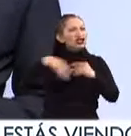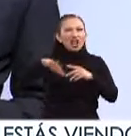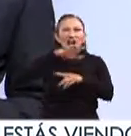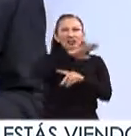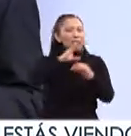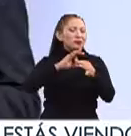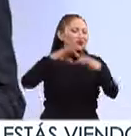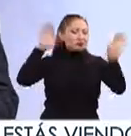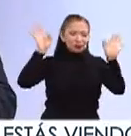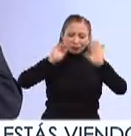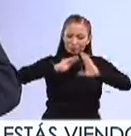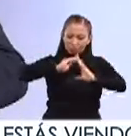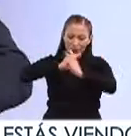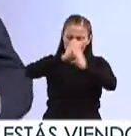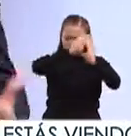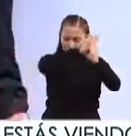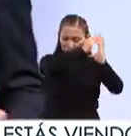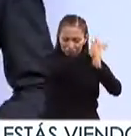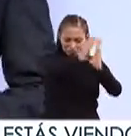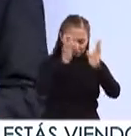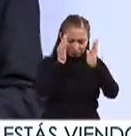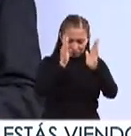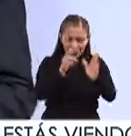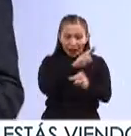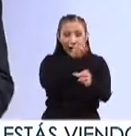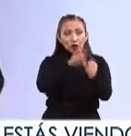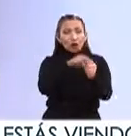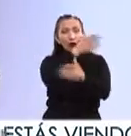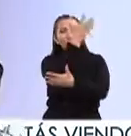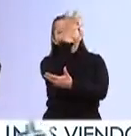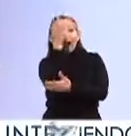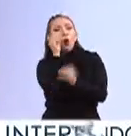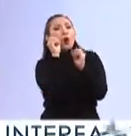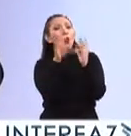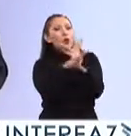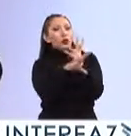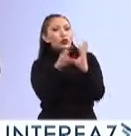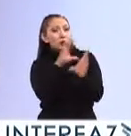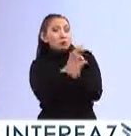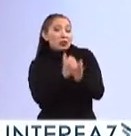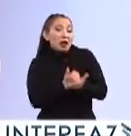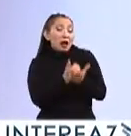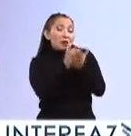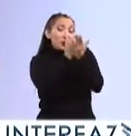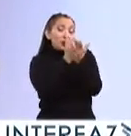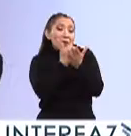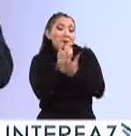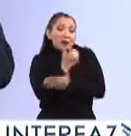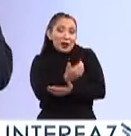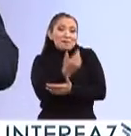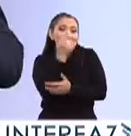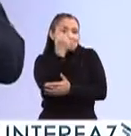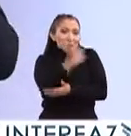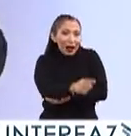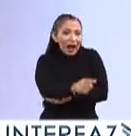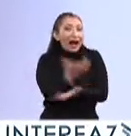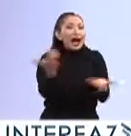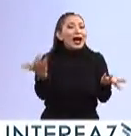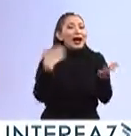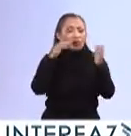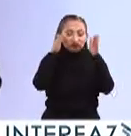de las rutinas diarias, en medio de la naturaleza o en medio de aspectos que pueden funcionar bien precisamente